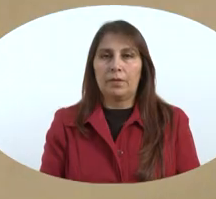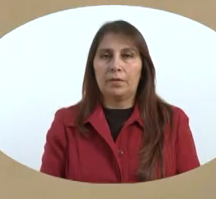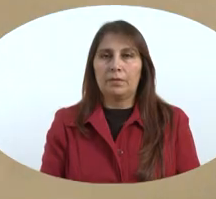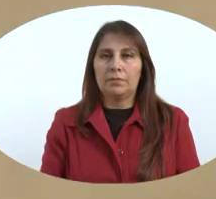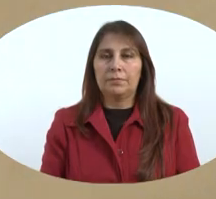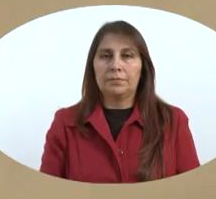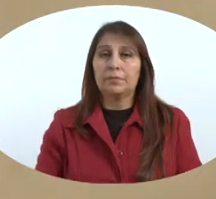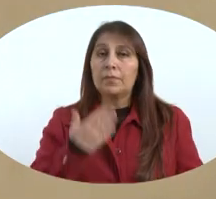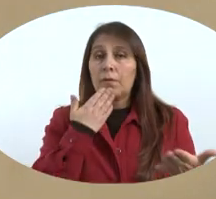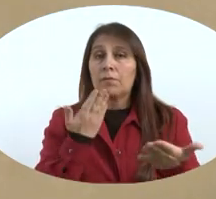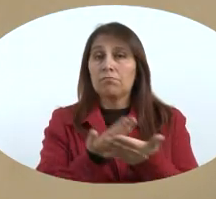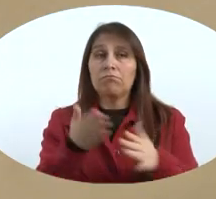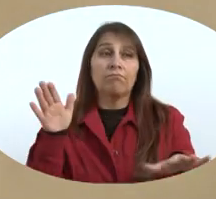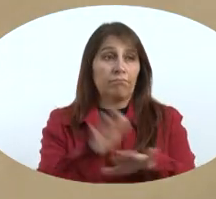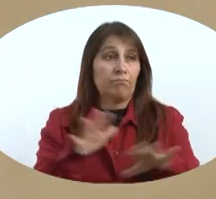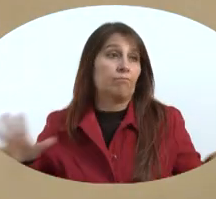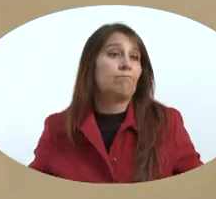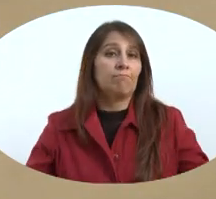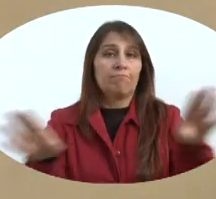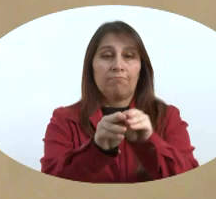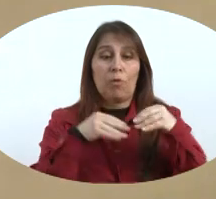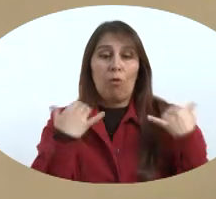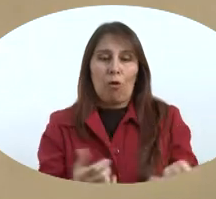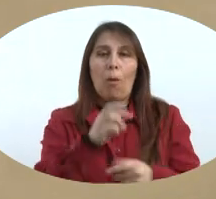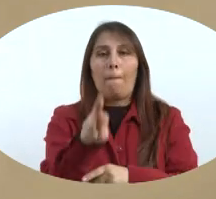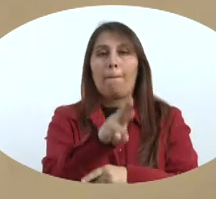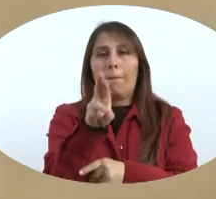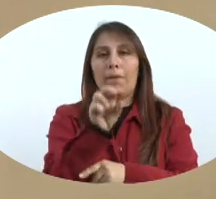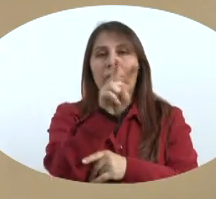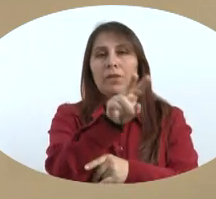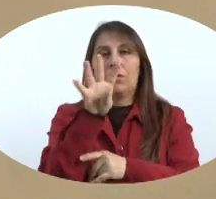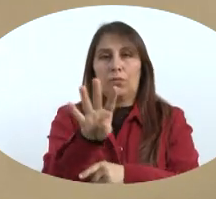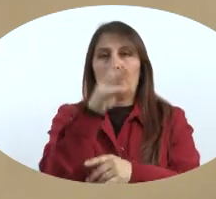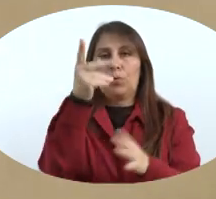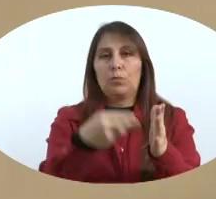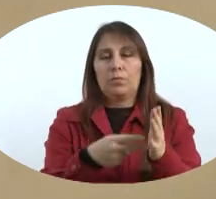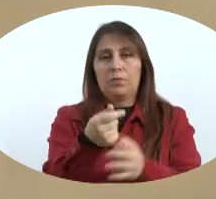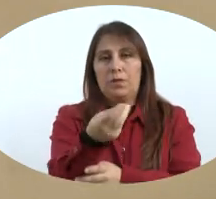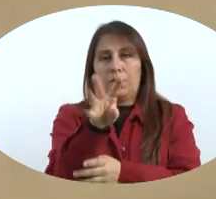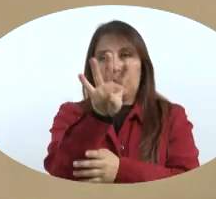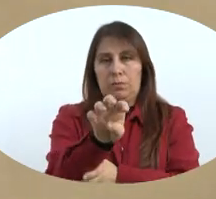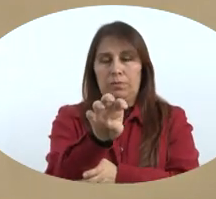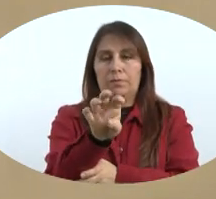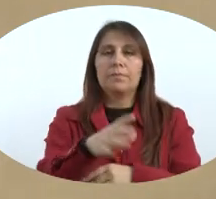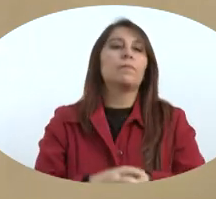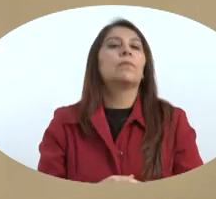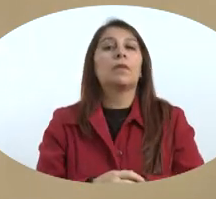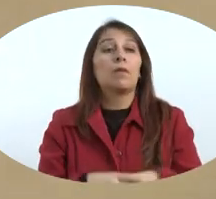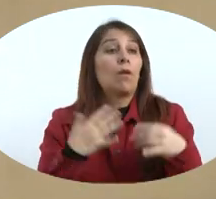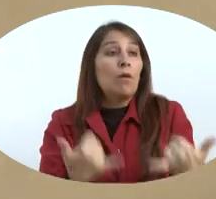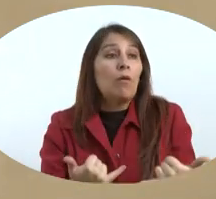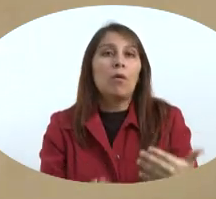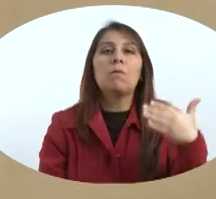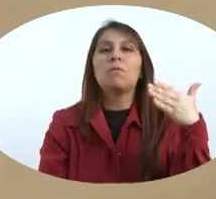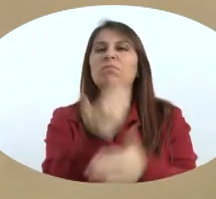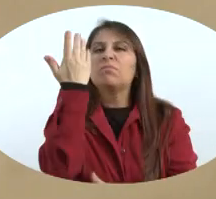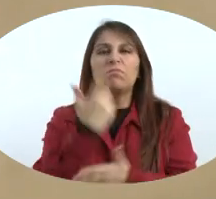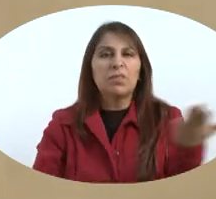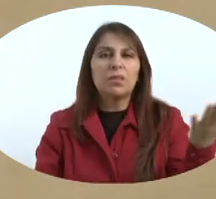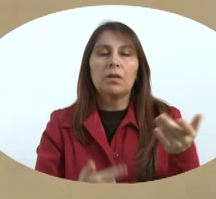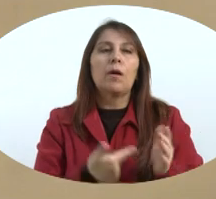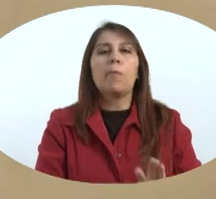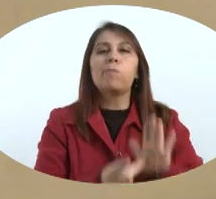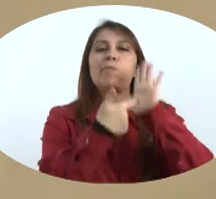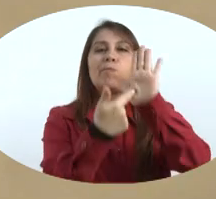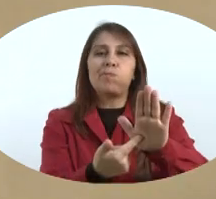buenas tardes a todos siendo miércoles 24 de abril de 2019 damos inicio a la presentación